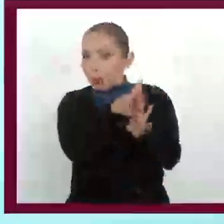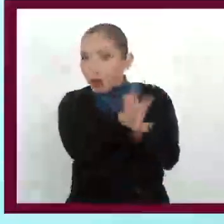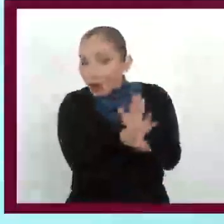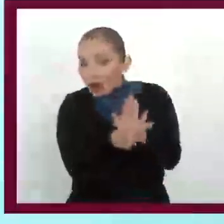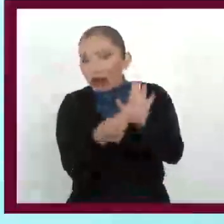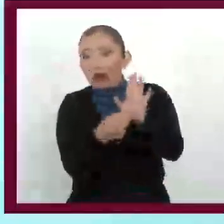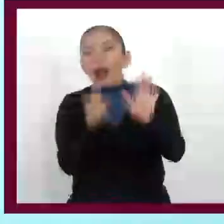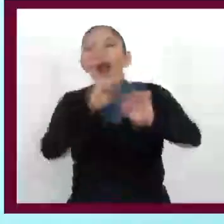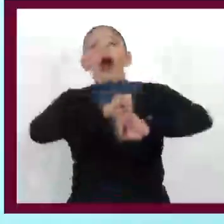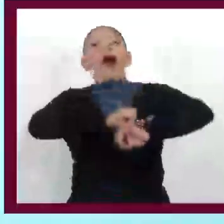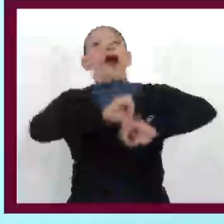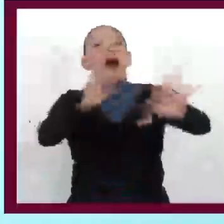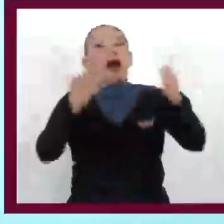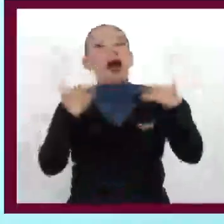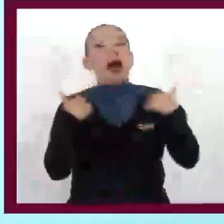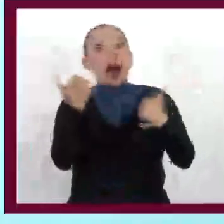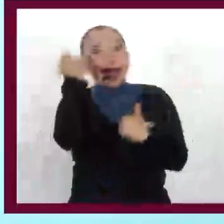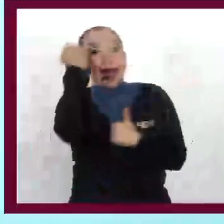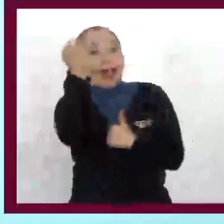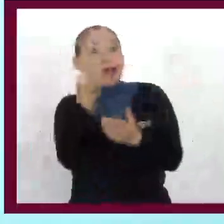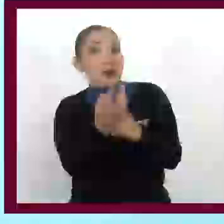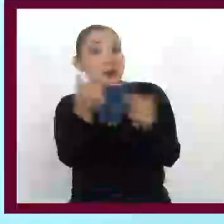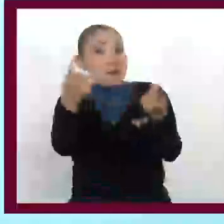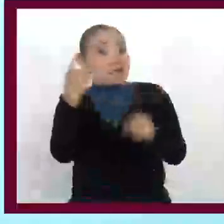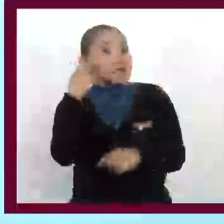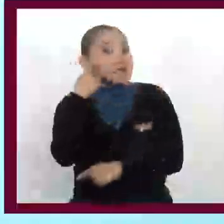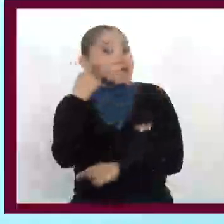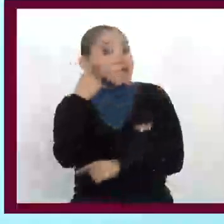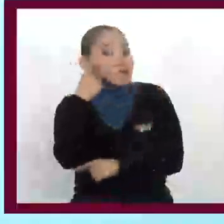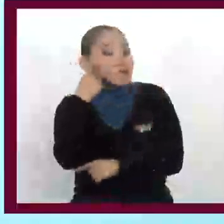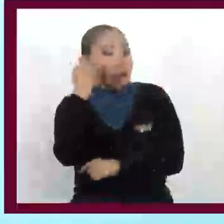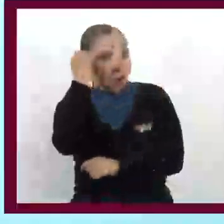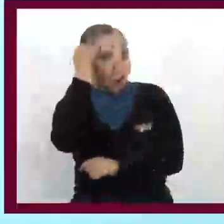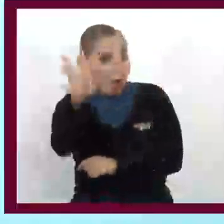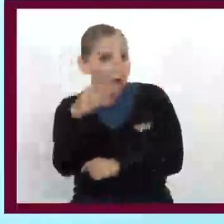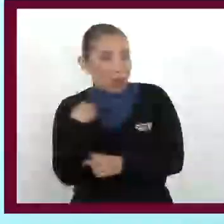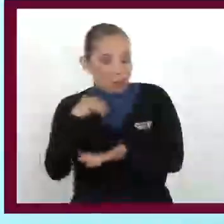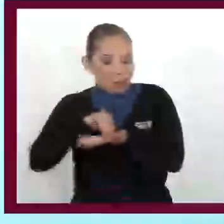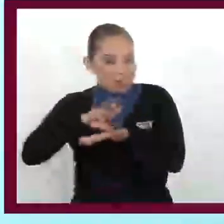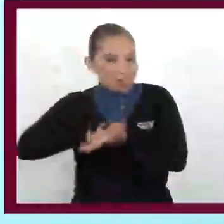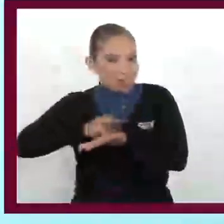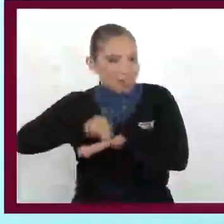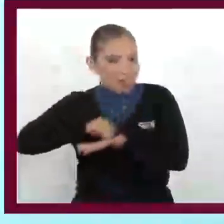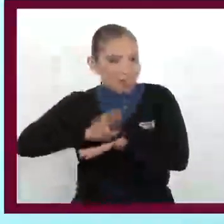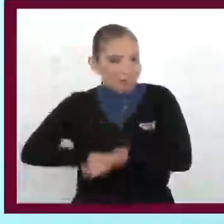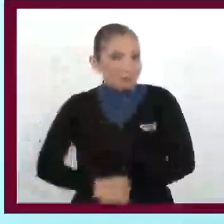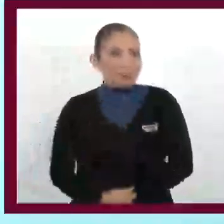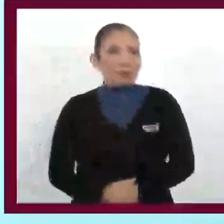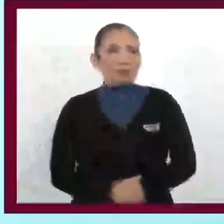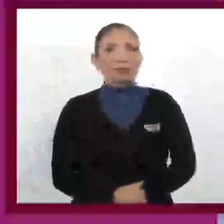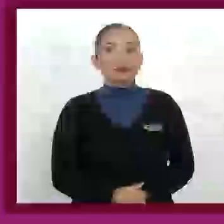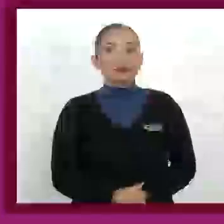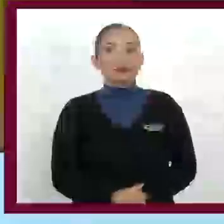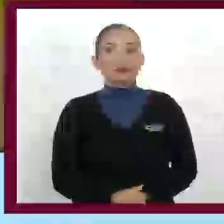cápsula que nos dará más ideas de cómo crear nuevos sonidos. No olviden hacer sus anotaciones.